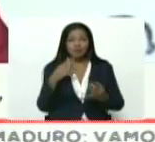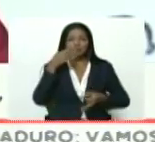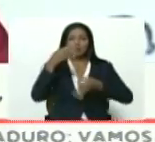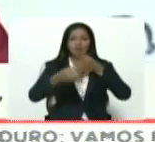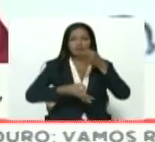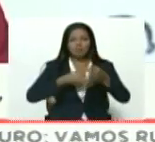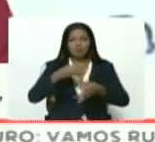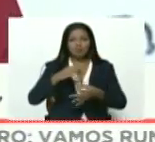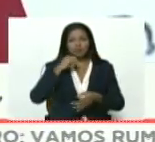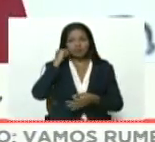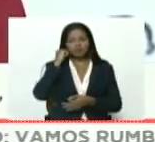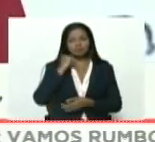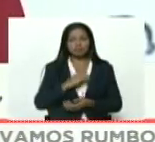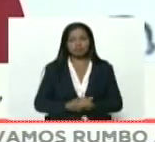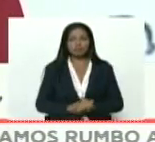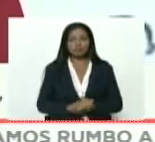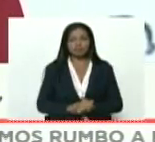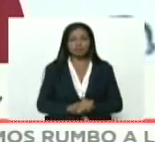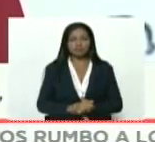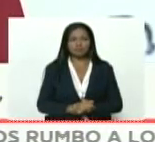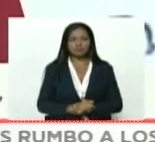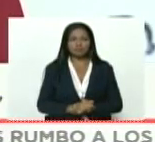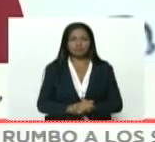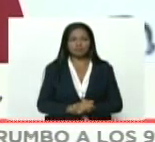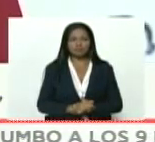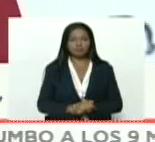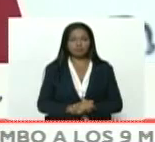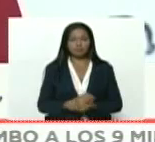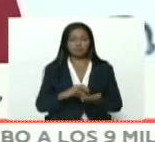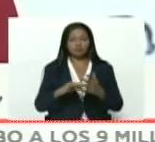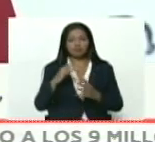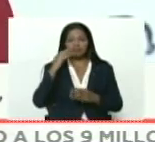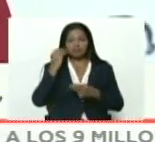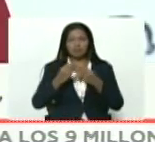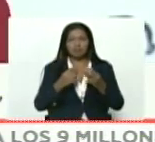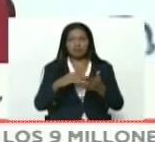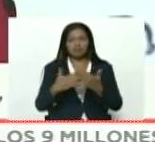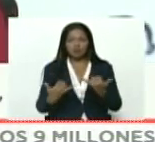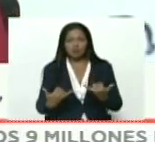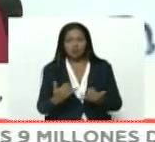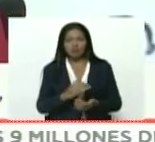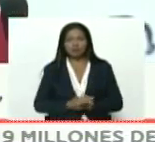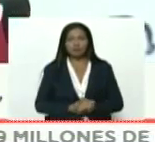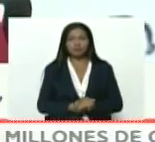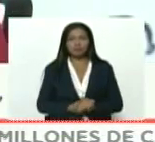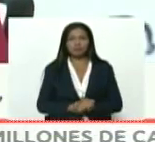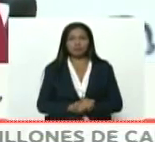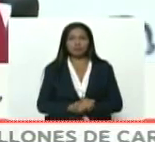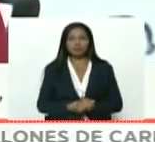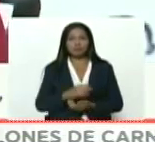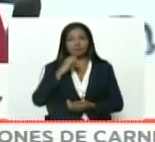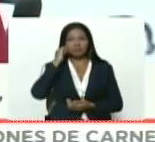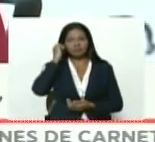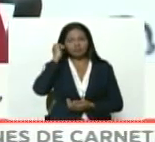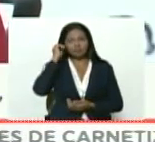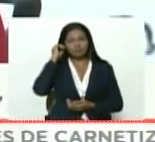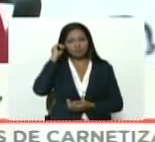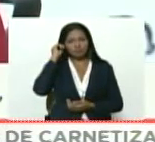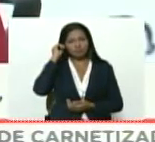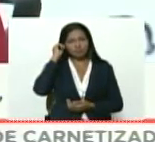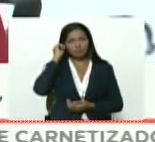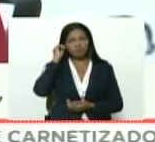explicar. Insisto mucho en eso, para que no se creen élites, grupos extraños, cosas raras,